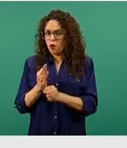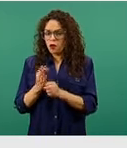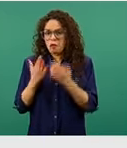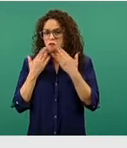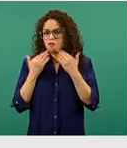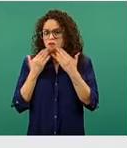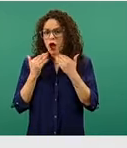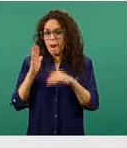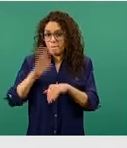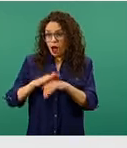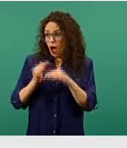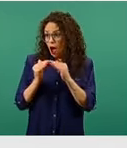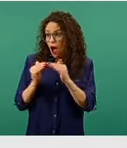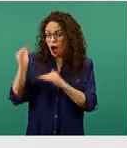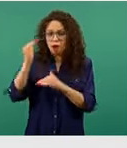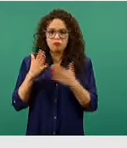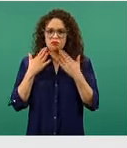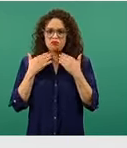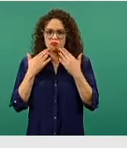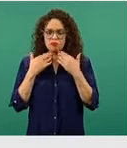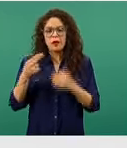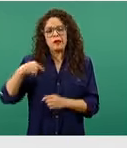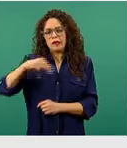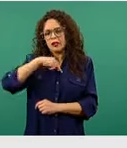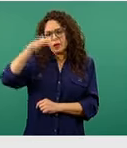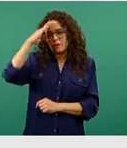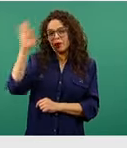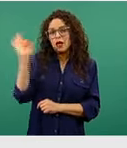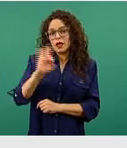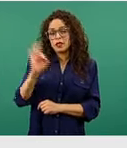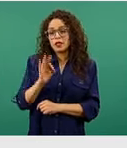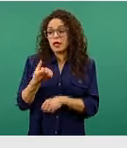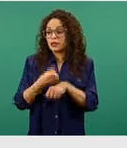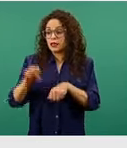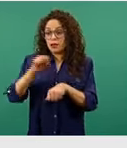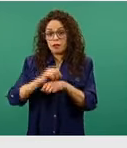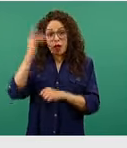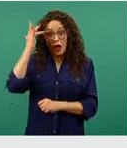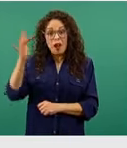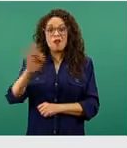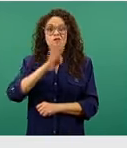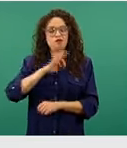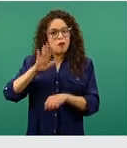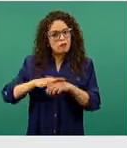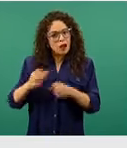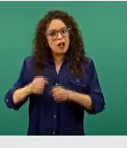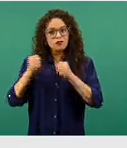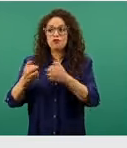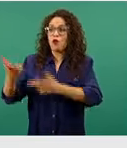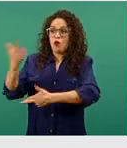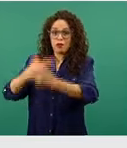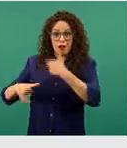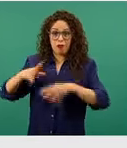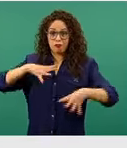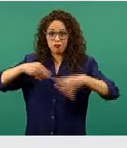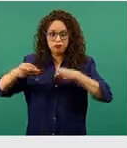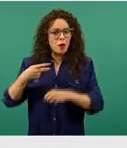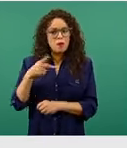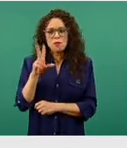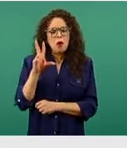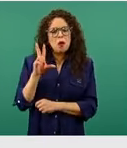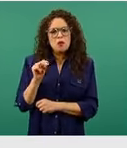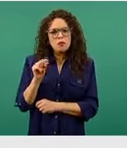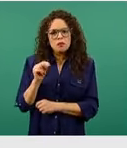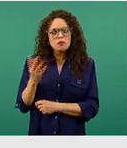un incremento de casos, que pensábamos que después de la Semana Santa quizá íbamos a tener un repunte. Afortunadamente, se ha